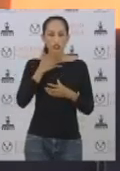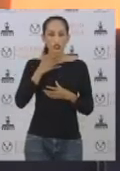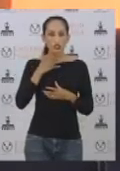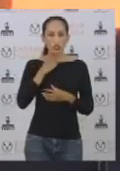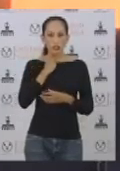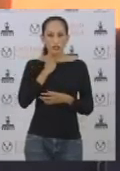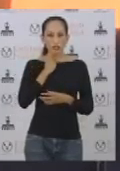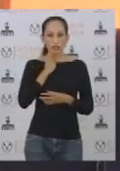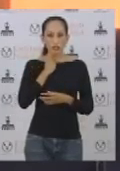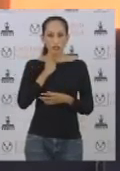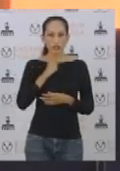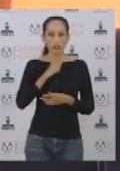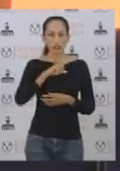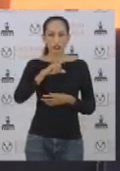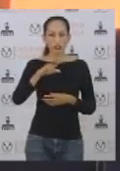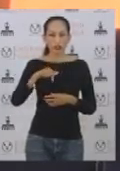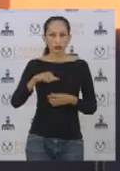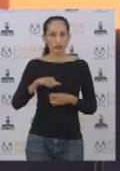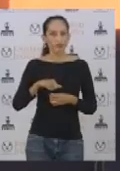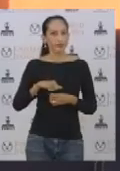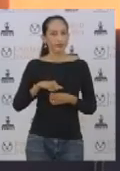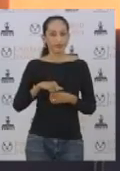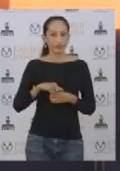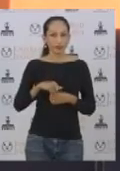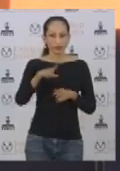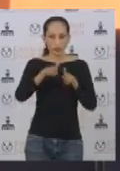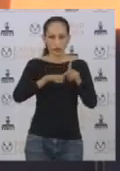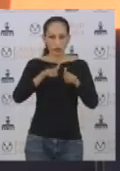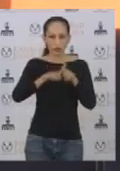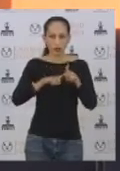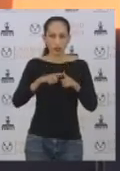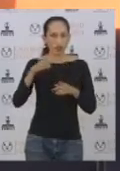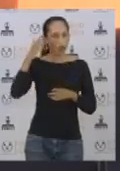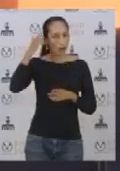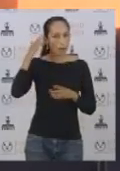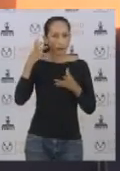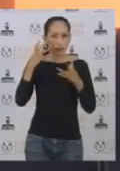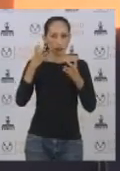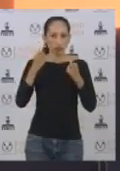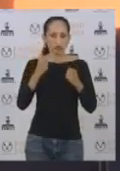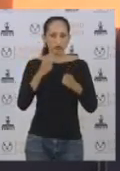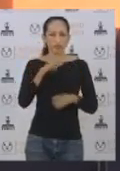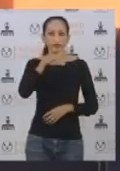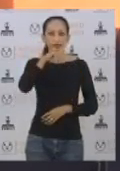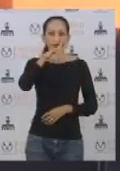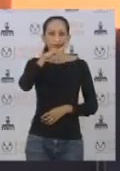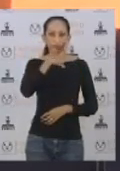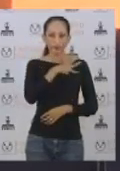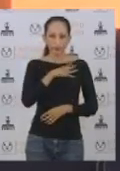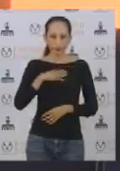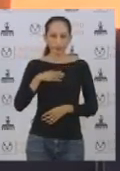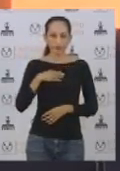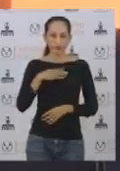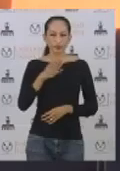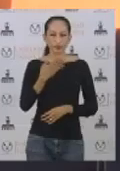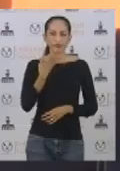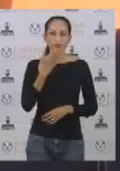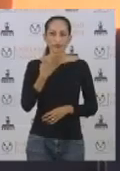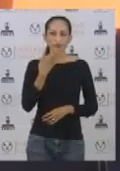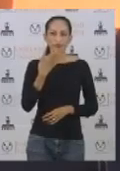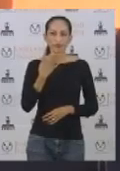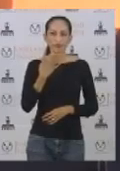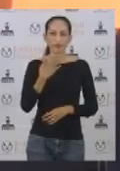la garganta. A tu hermanita se le quemó un poco el pelo, pero nada más. No te preocupes, hijo, estará bien. Puso la mano